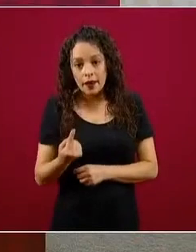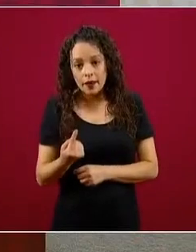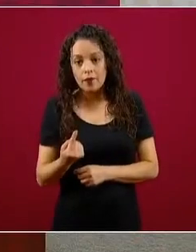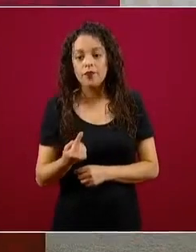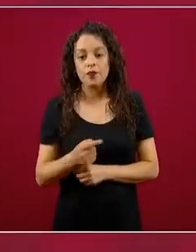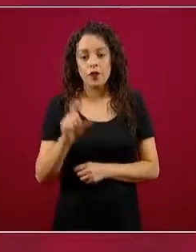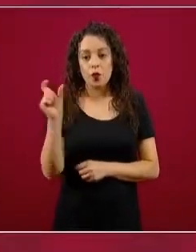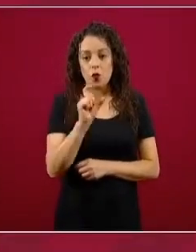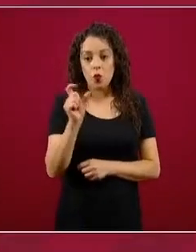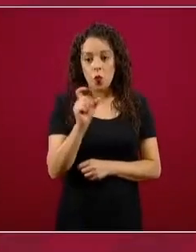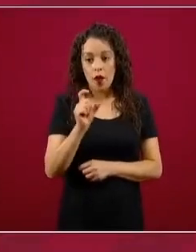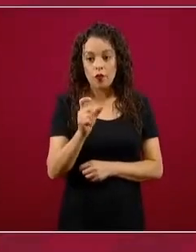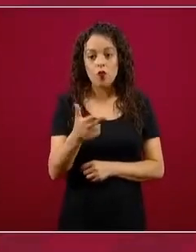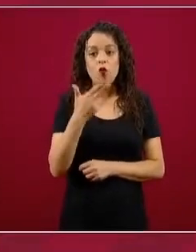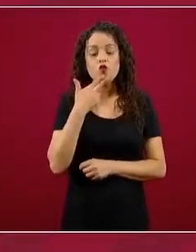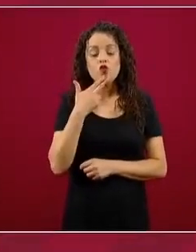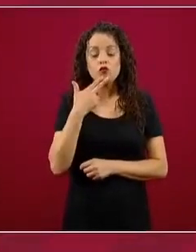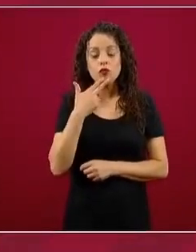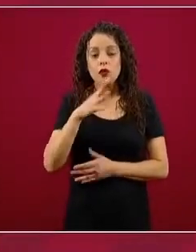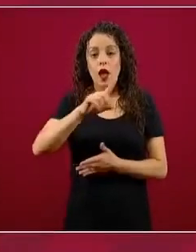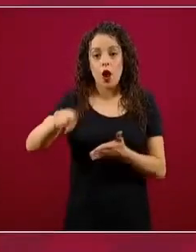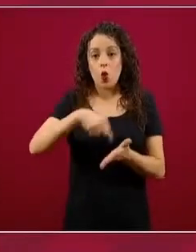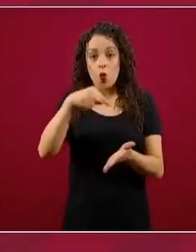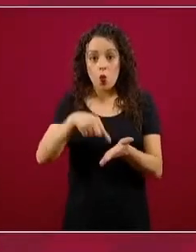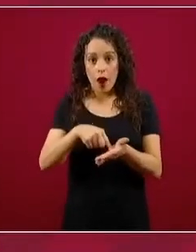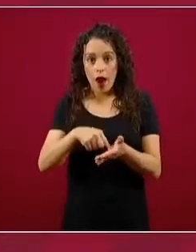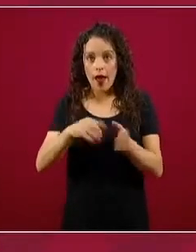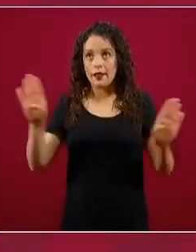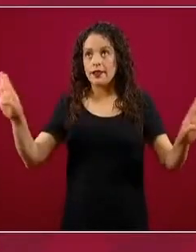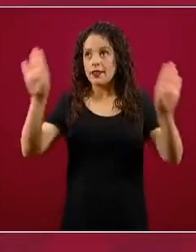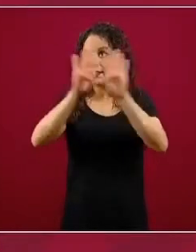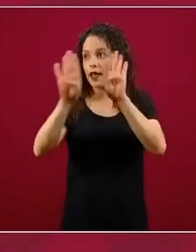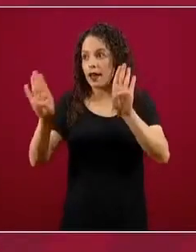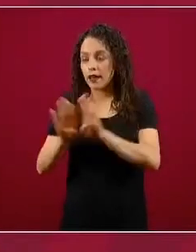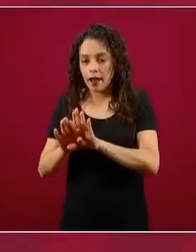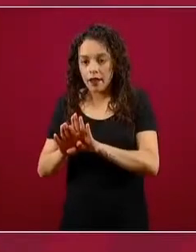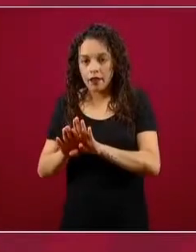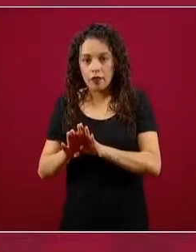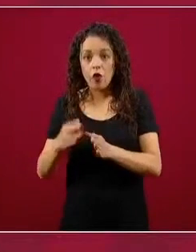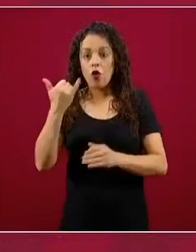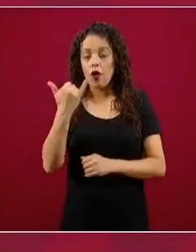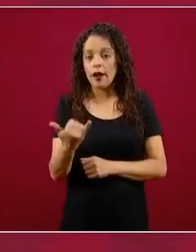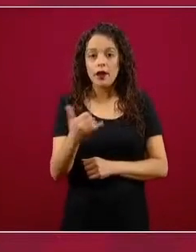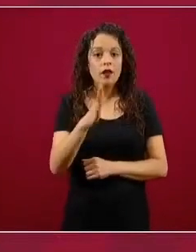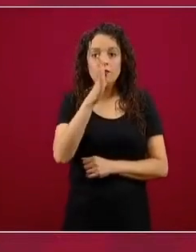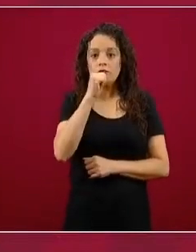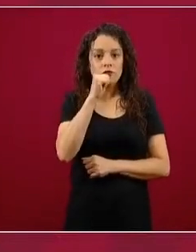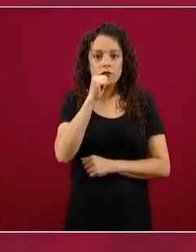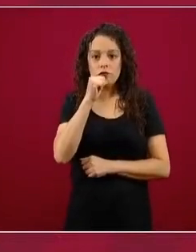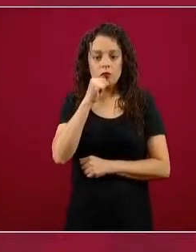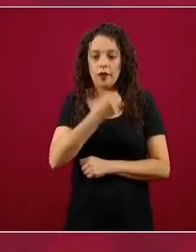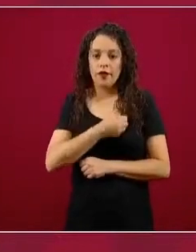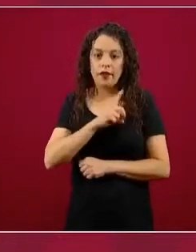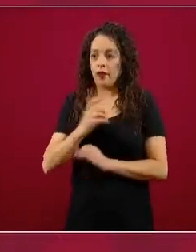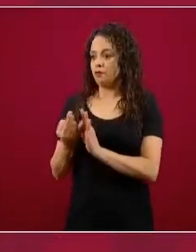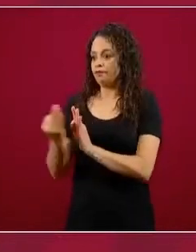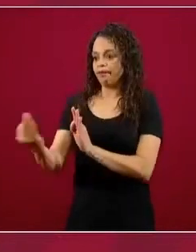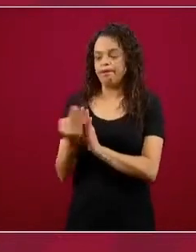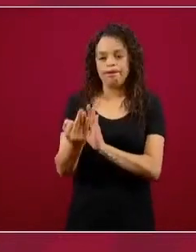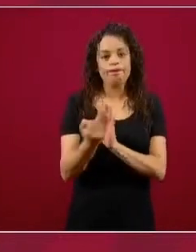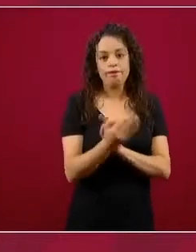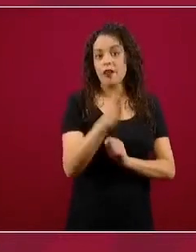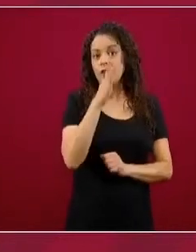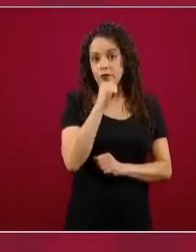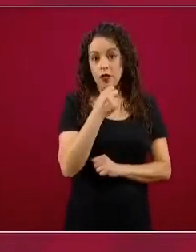manera consistente en espacios públicos cerrados en los que no se puede conservar la sana distancia. Y reiteramos una y otra